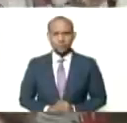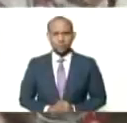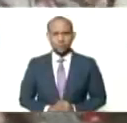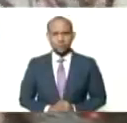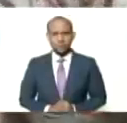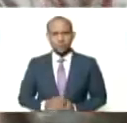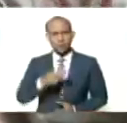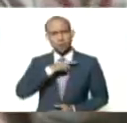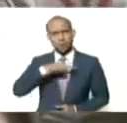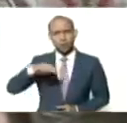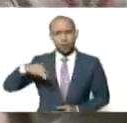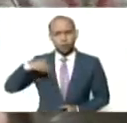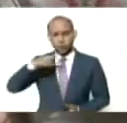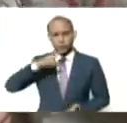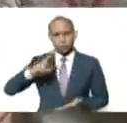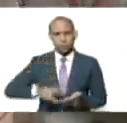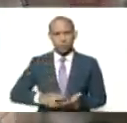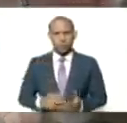Somos de verdad.